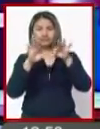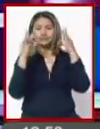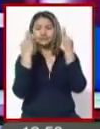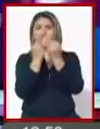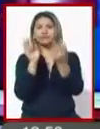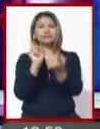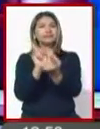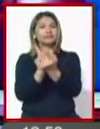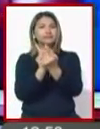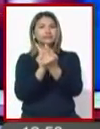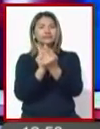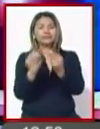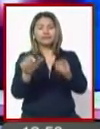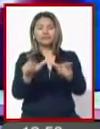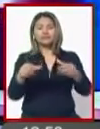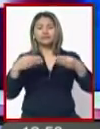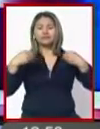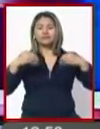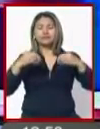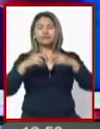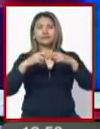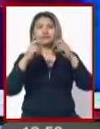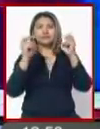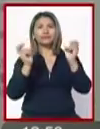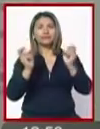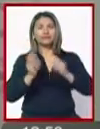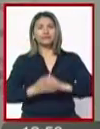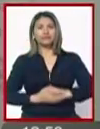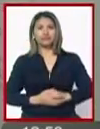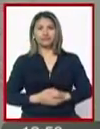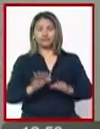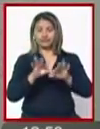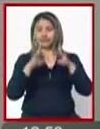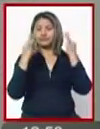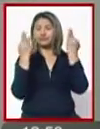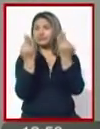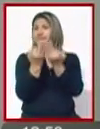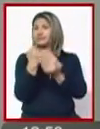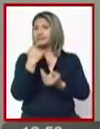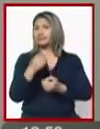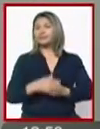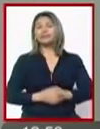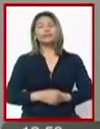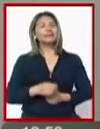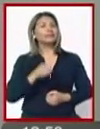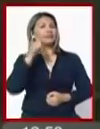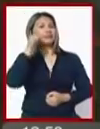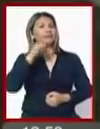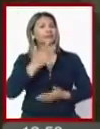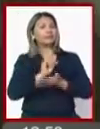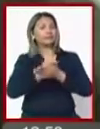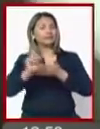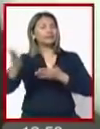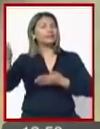familiares la encontraron en la zona del mercado Los Pozos. Los familiares indican que la menor desapareció hace una semana. Afirman